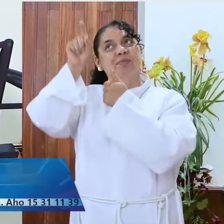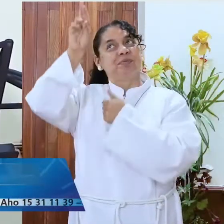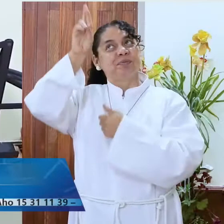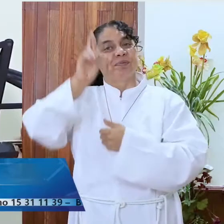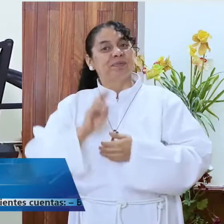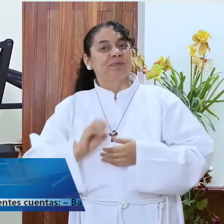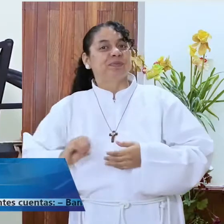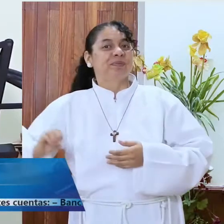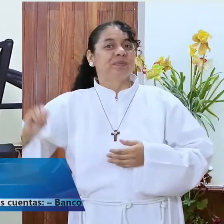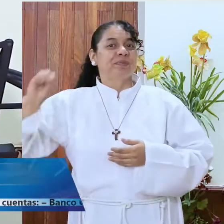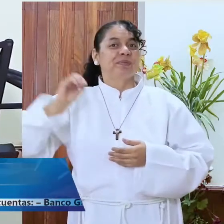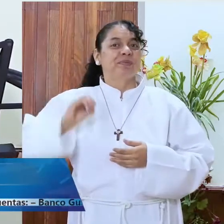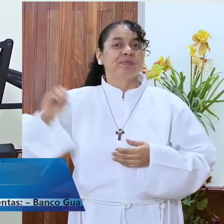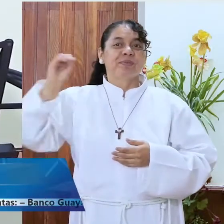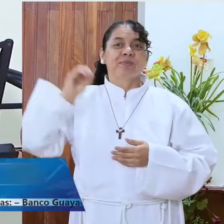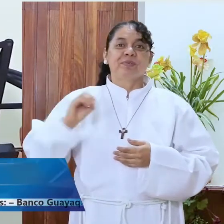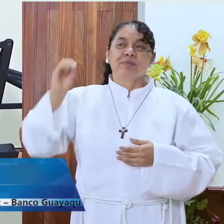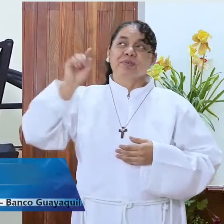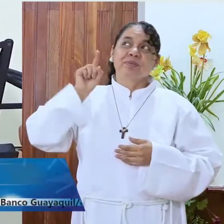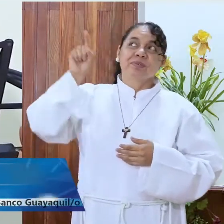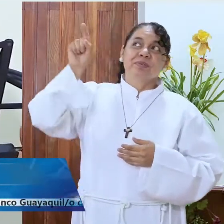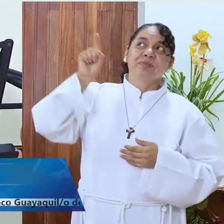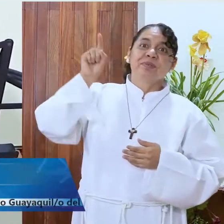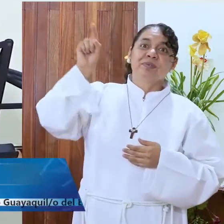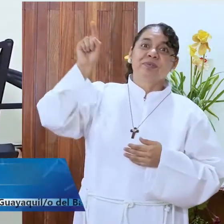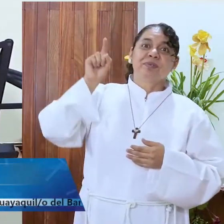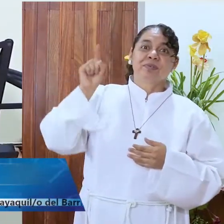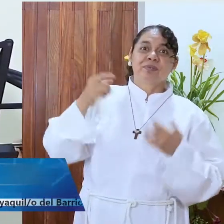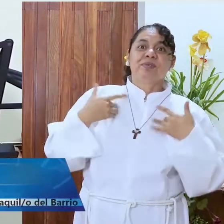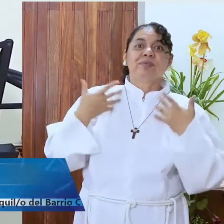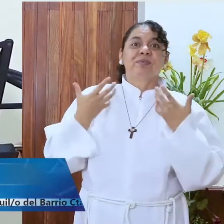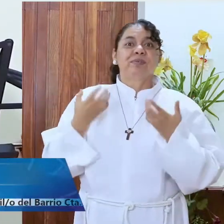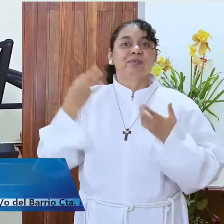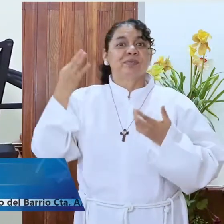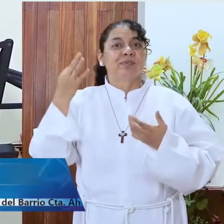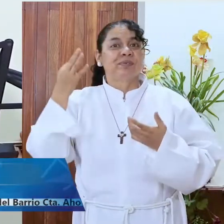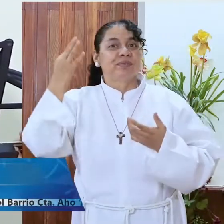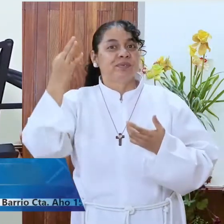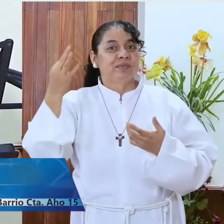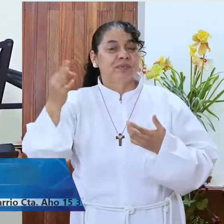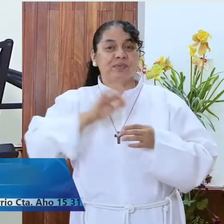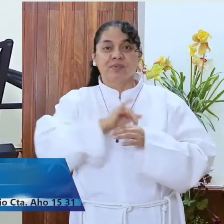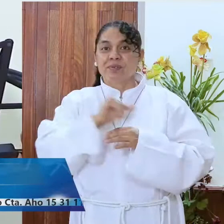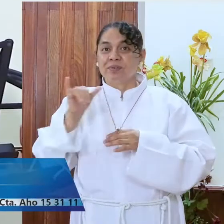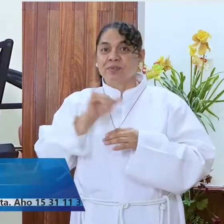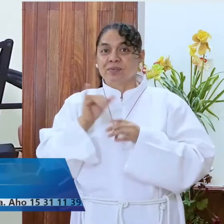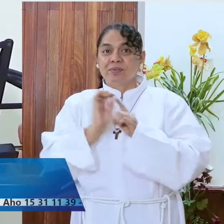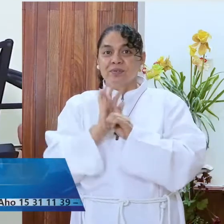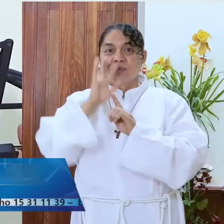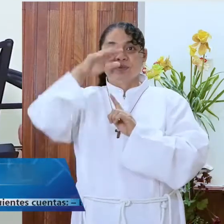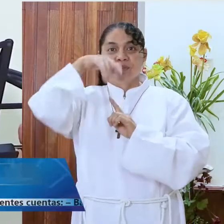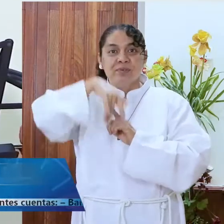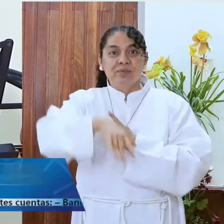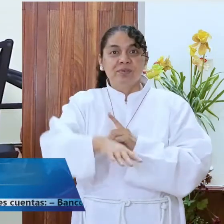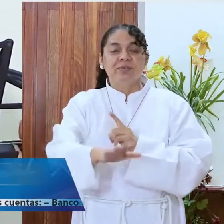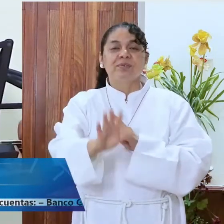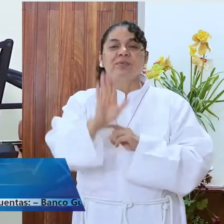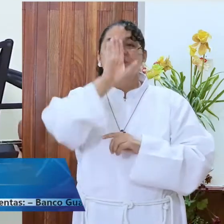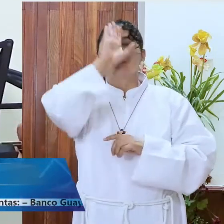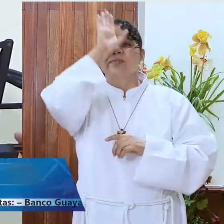pues de ti tenemos ser fuente del eterno